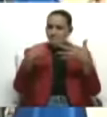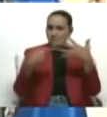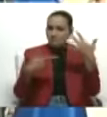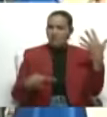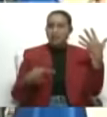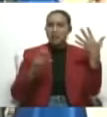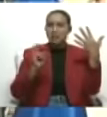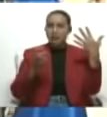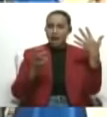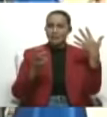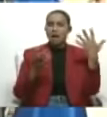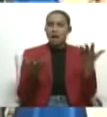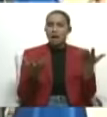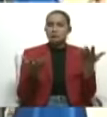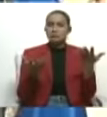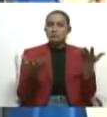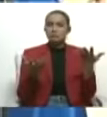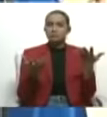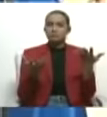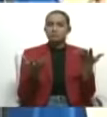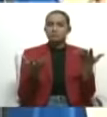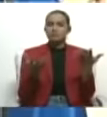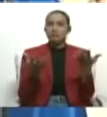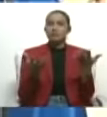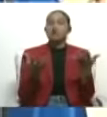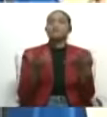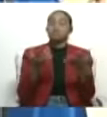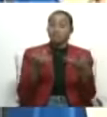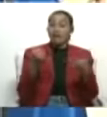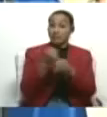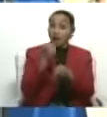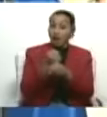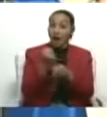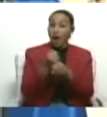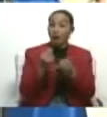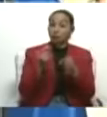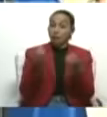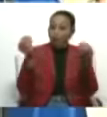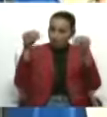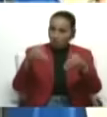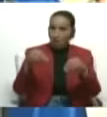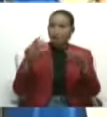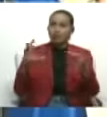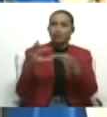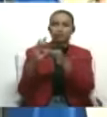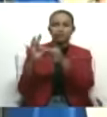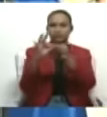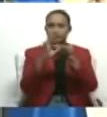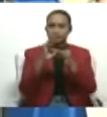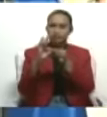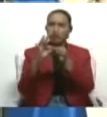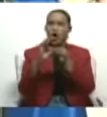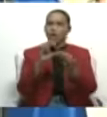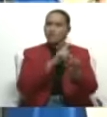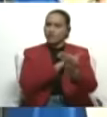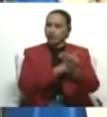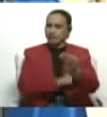facilita incrementar la estabilidad de nuestras economías, fortalecer la